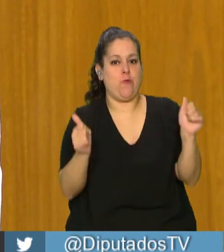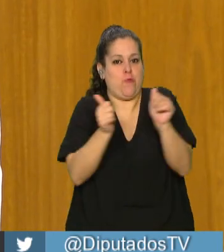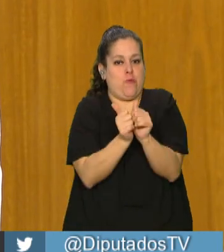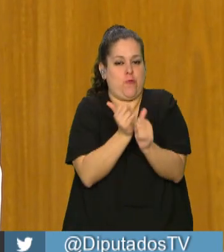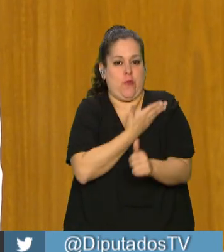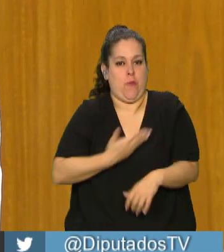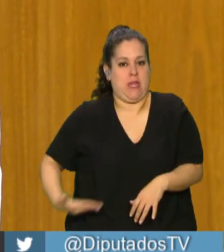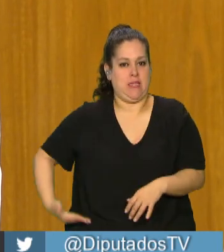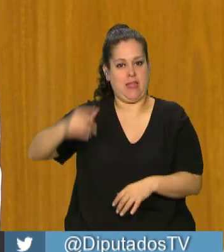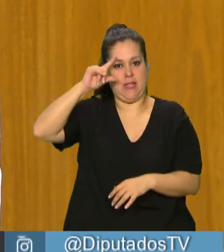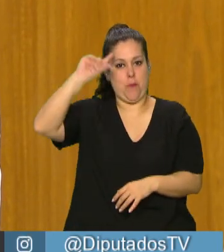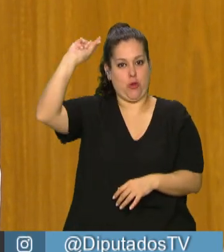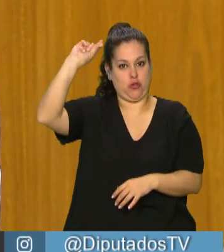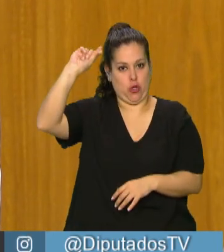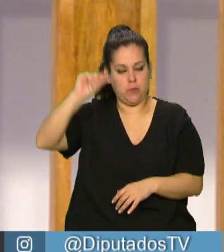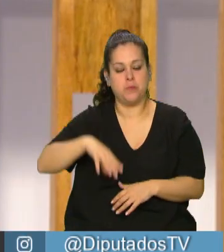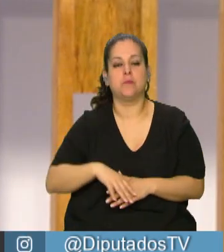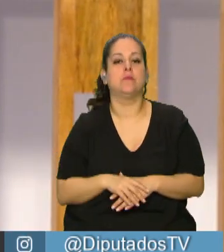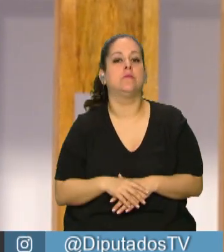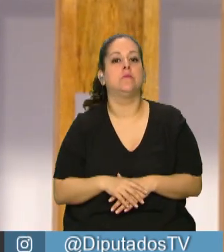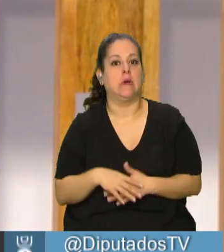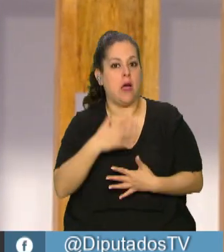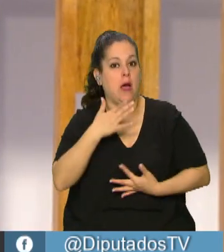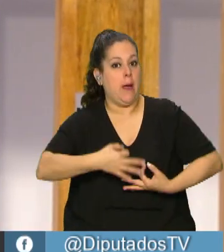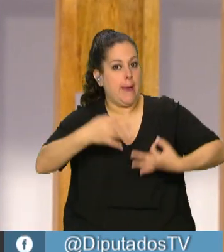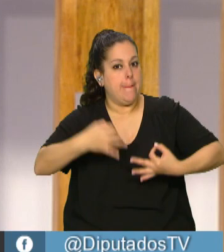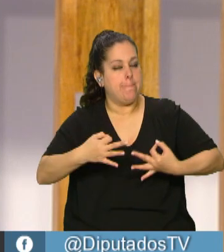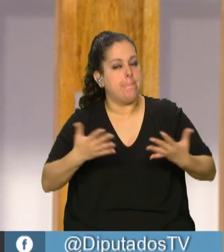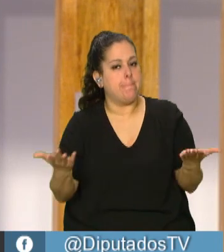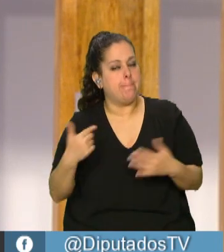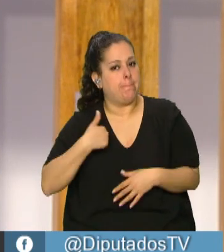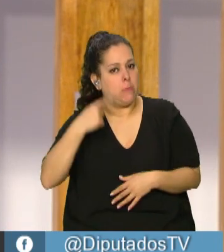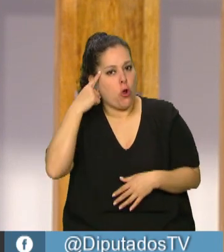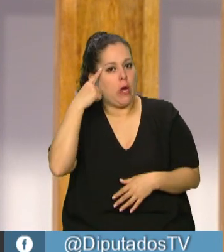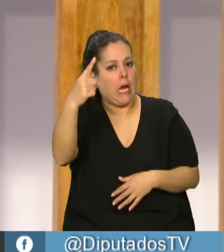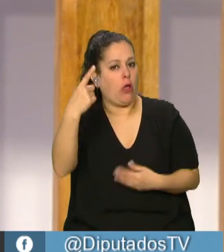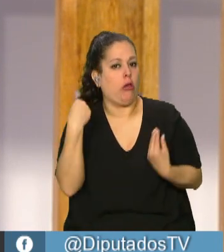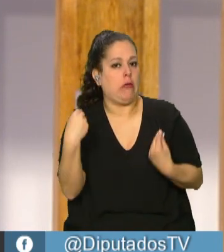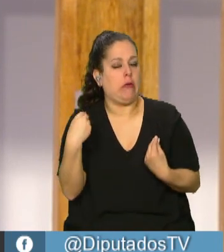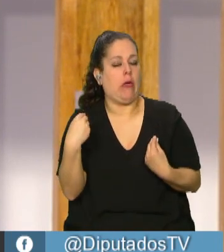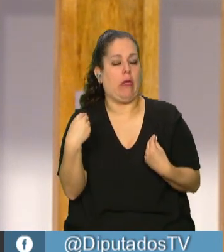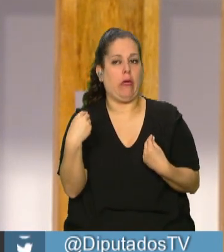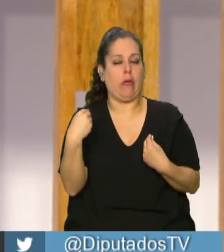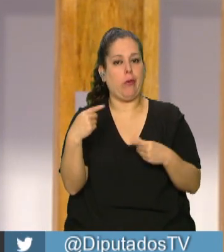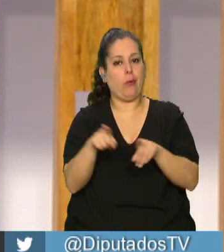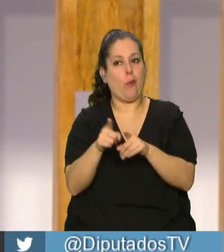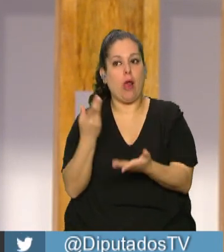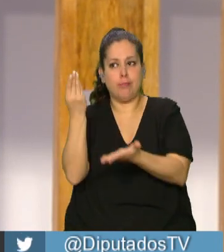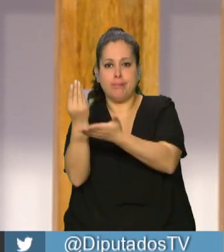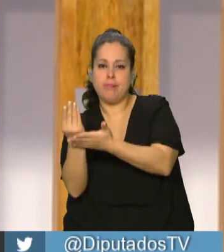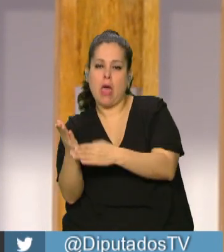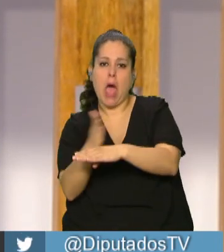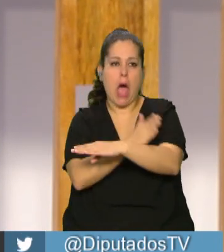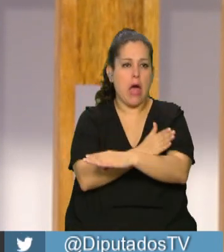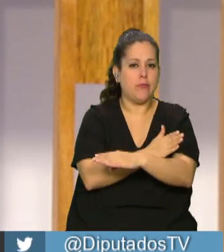del presidente Emilio Monzó. Y la verdad que yo creo que ha sido un antes y después de esta gestión, todo lo